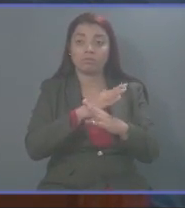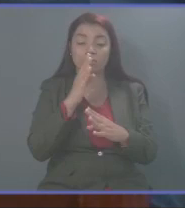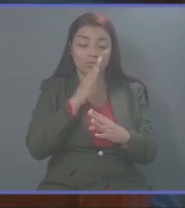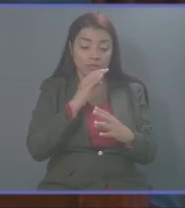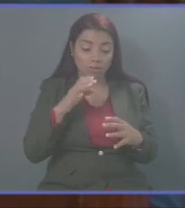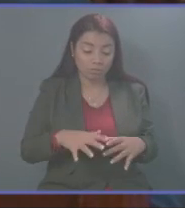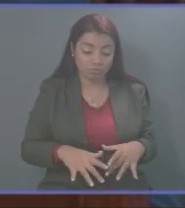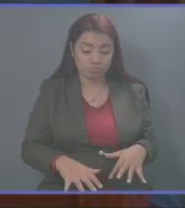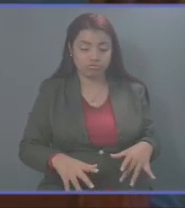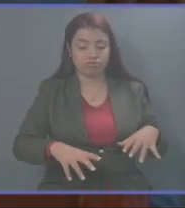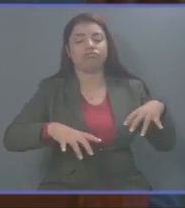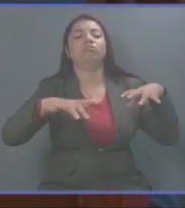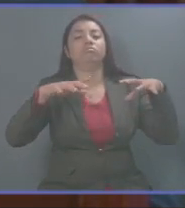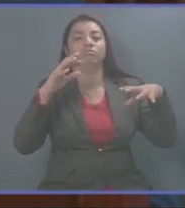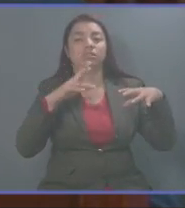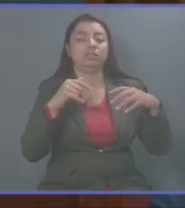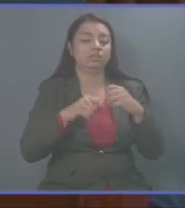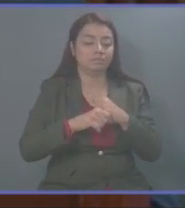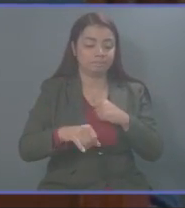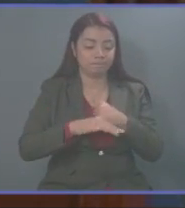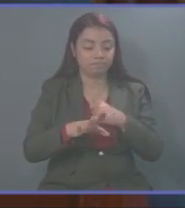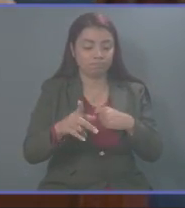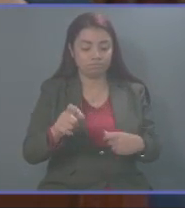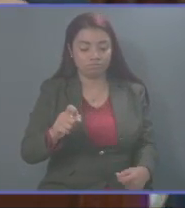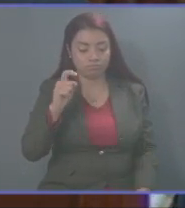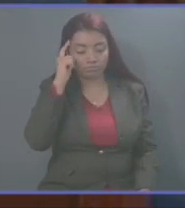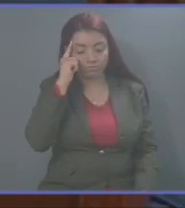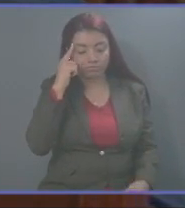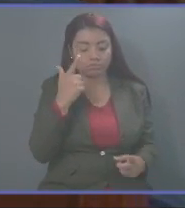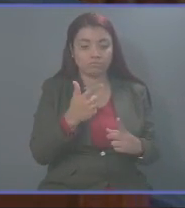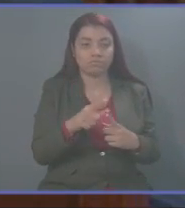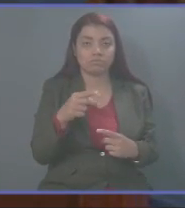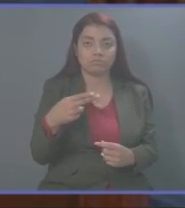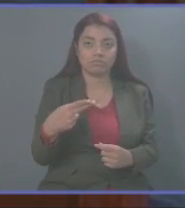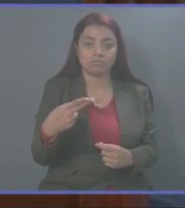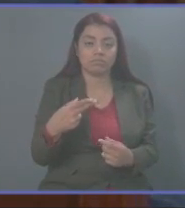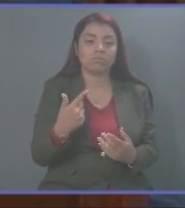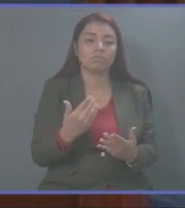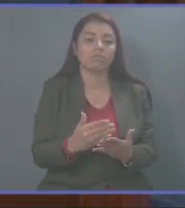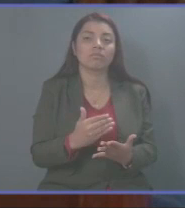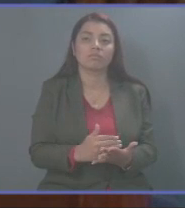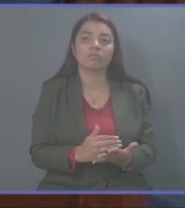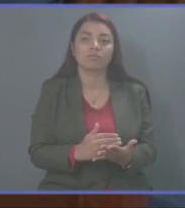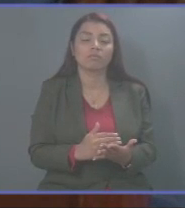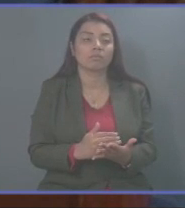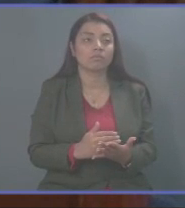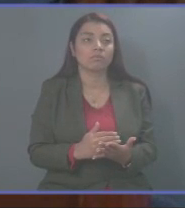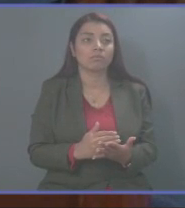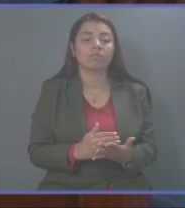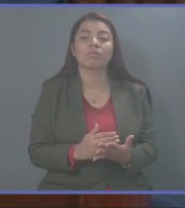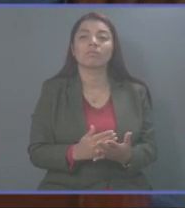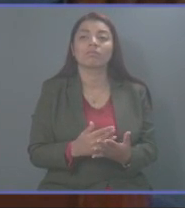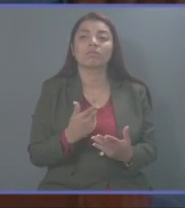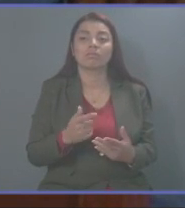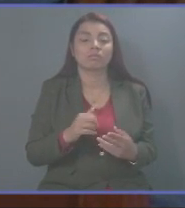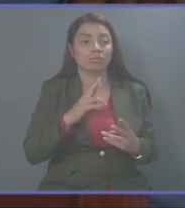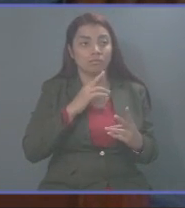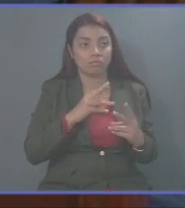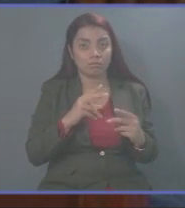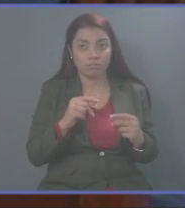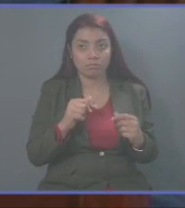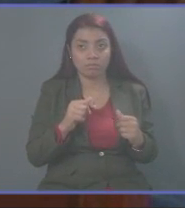residuos y así como también de promoción de su valorización. Literal H, cerrar botaderos y